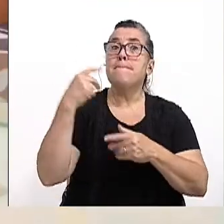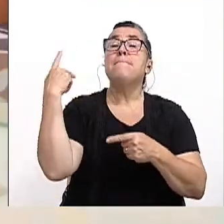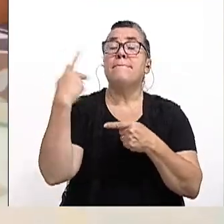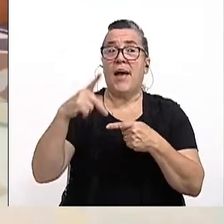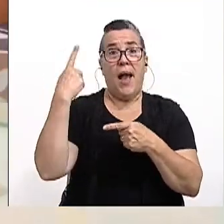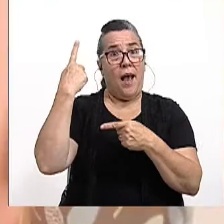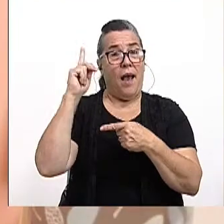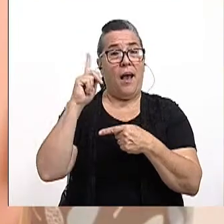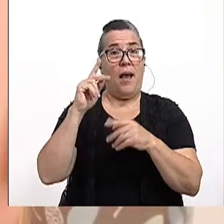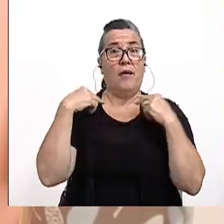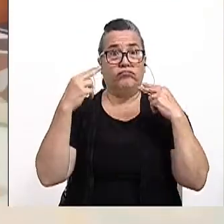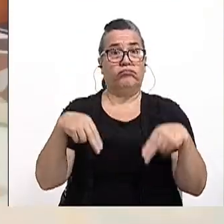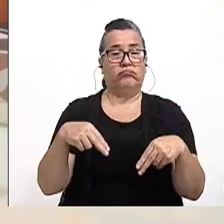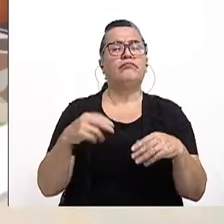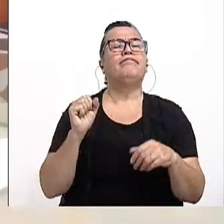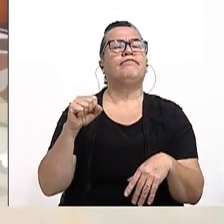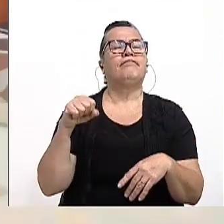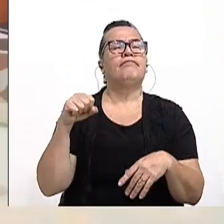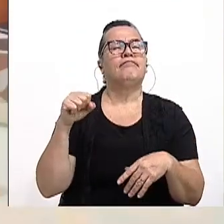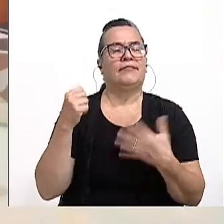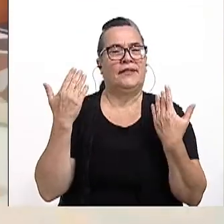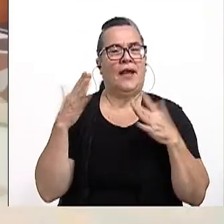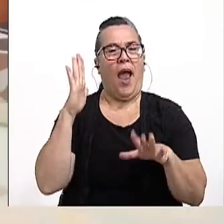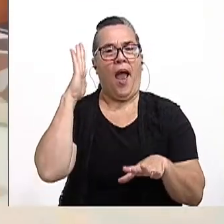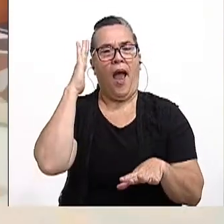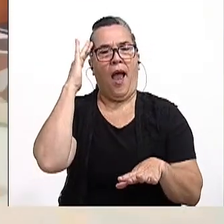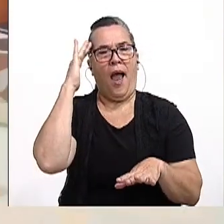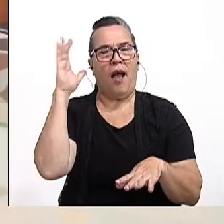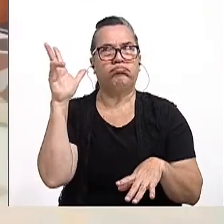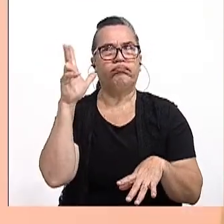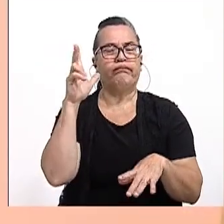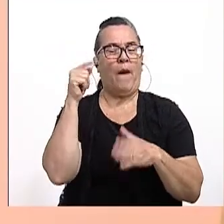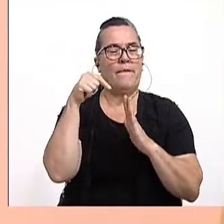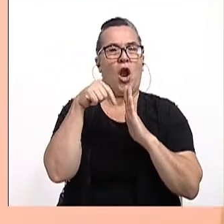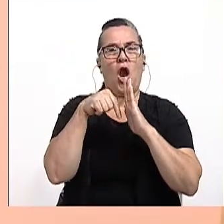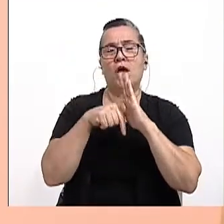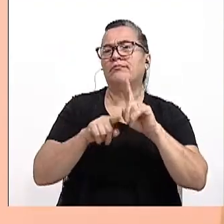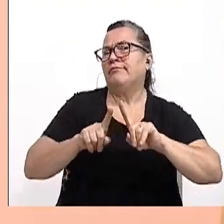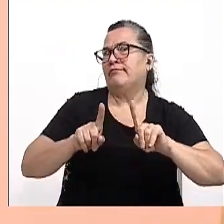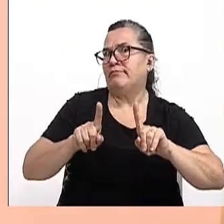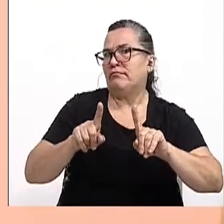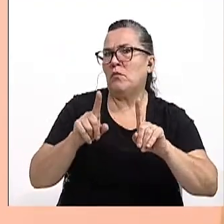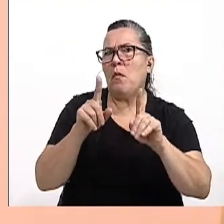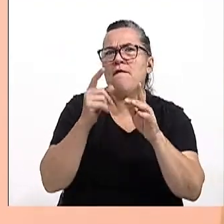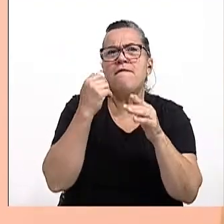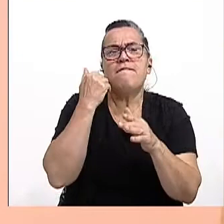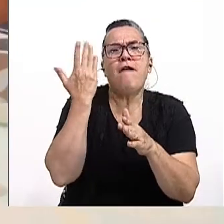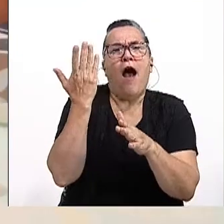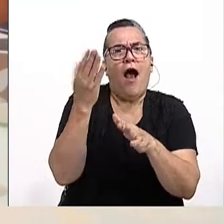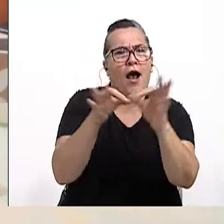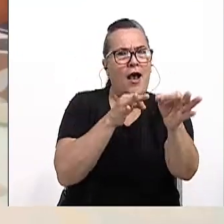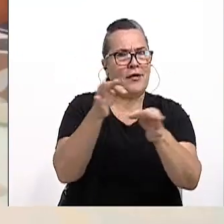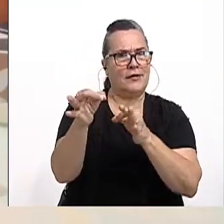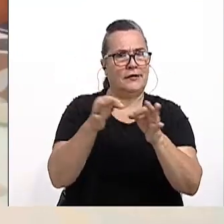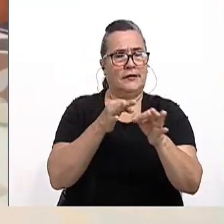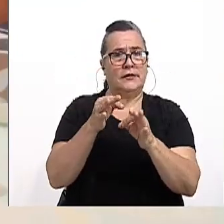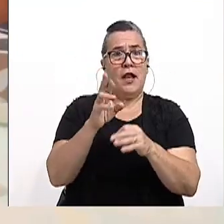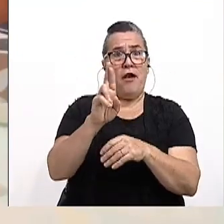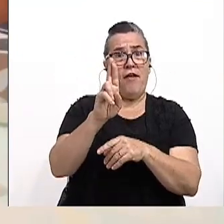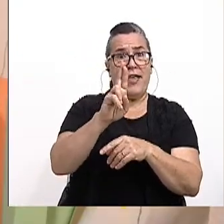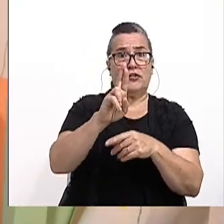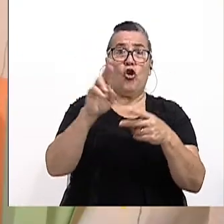peligrosas para el ser humano. Sí. Ya sé que esto suena muy profundo, pero es muy fácil de explicar. La